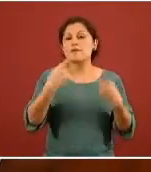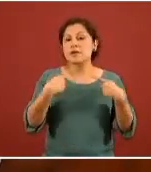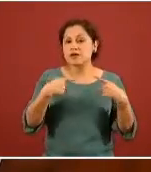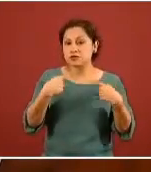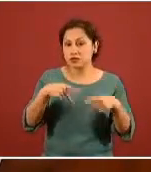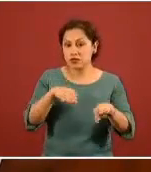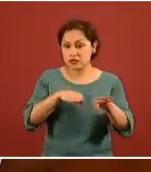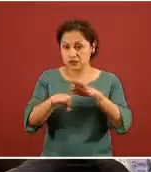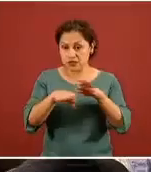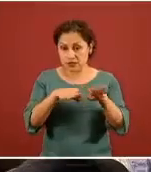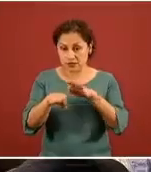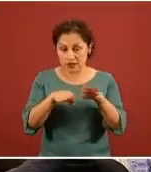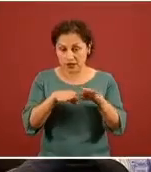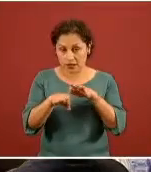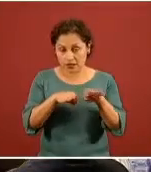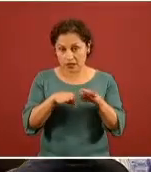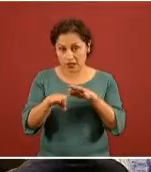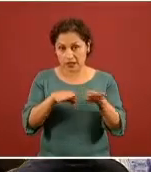el